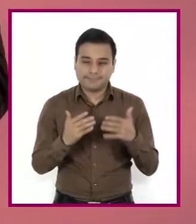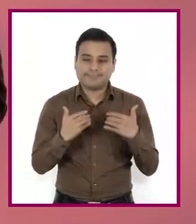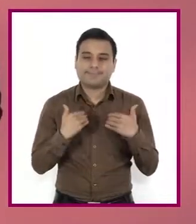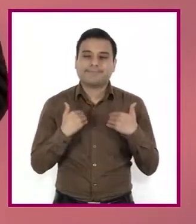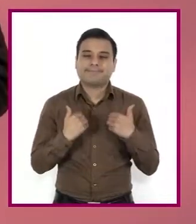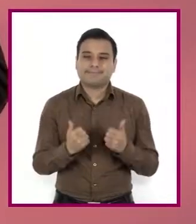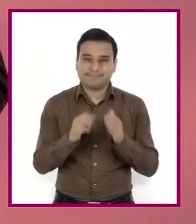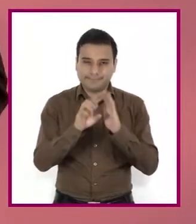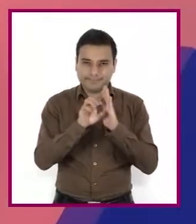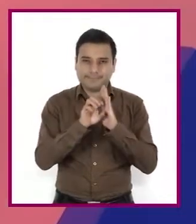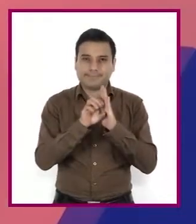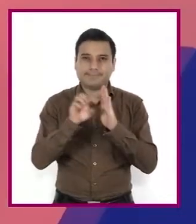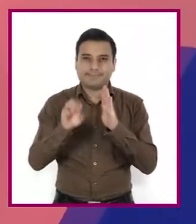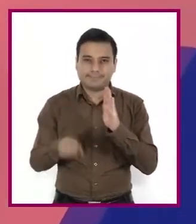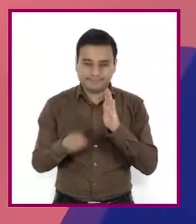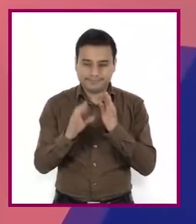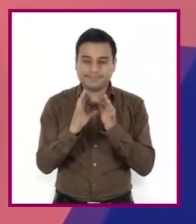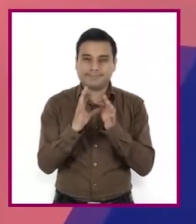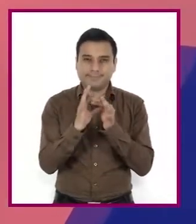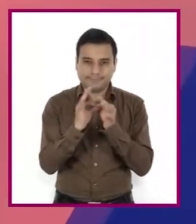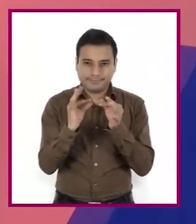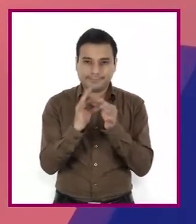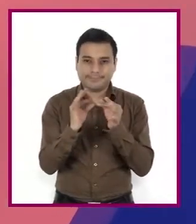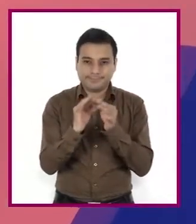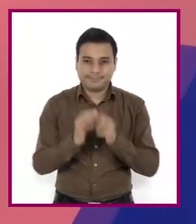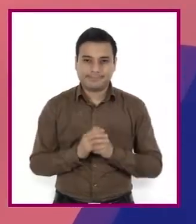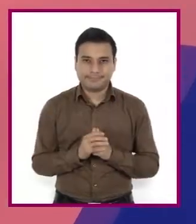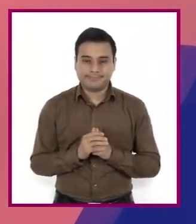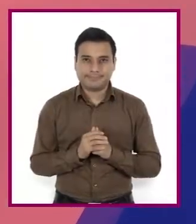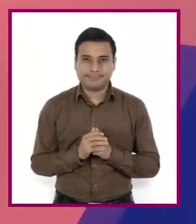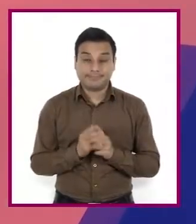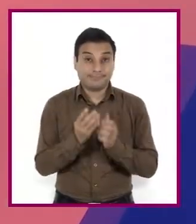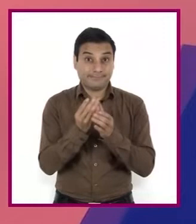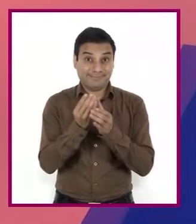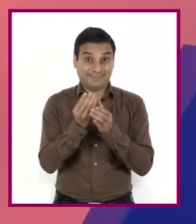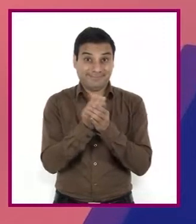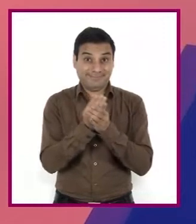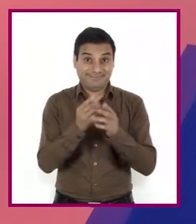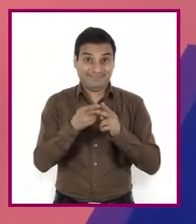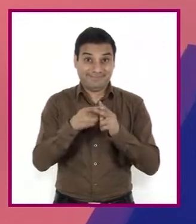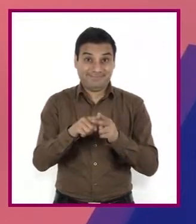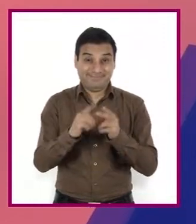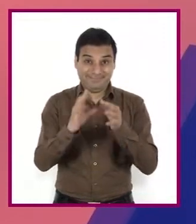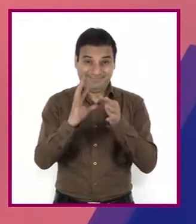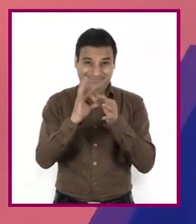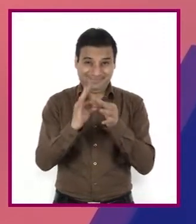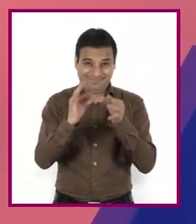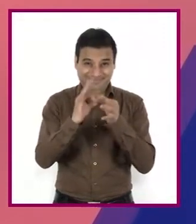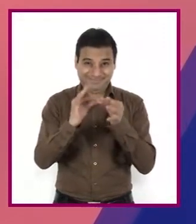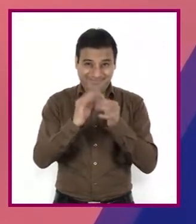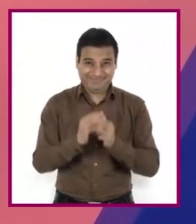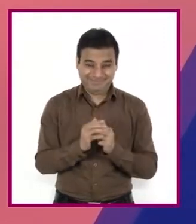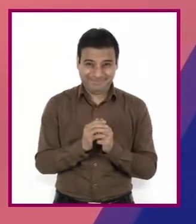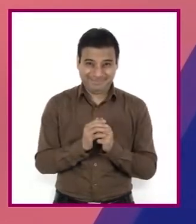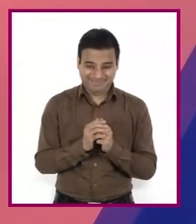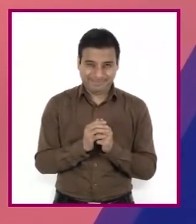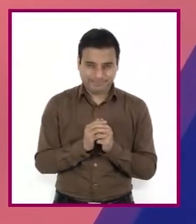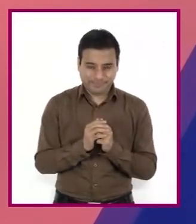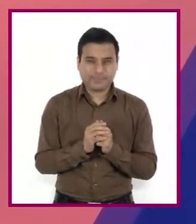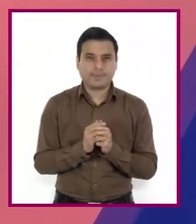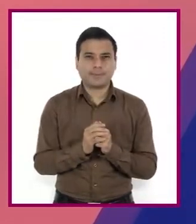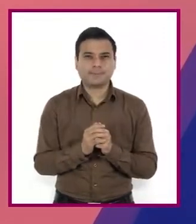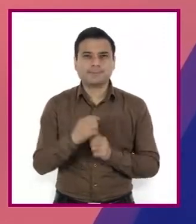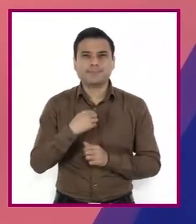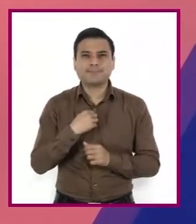su ejemplo. Como lo vimos al inicio de la sesión, con el ejercicio de los cuadros, lo que buscamos al